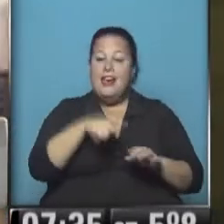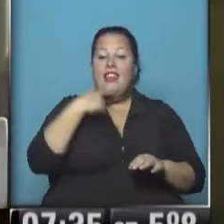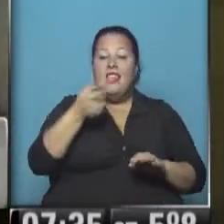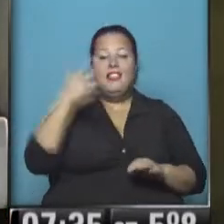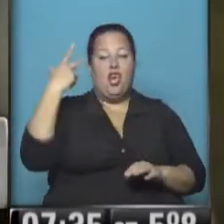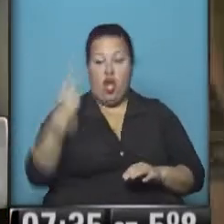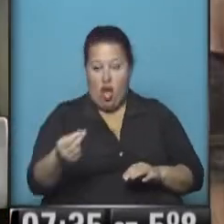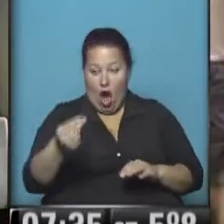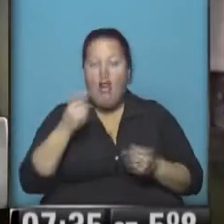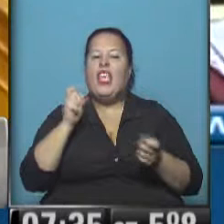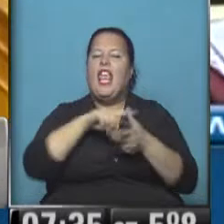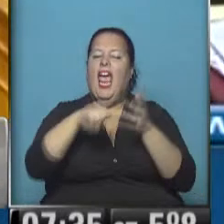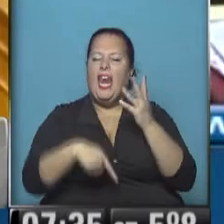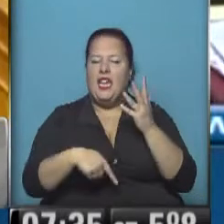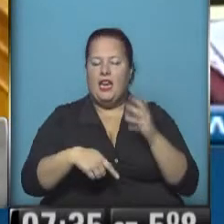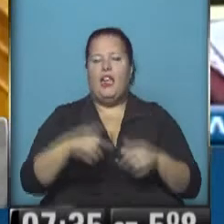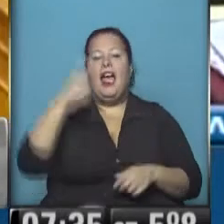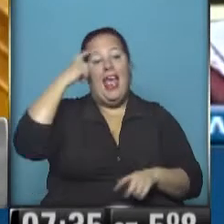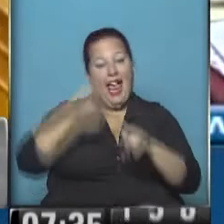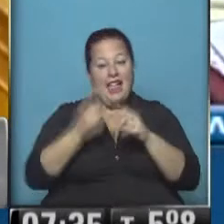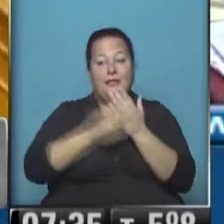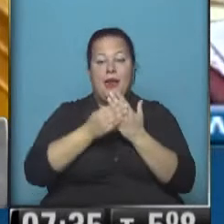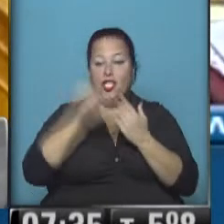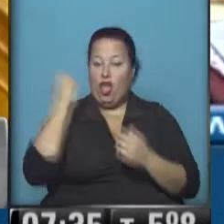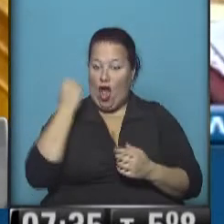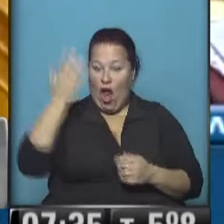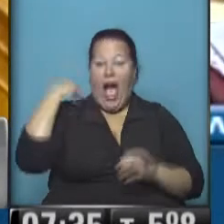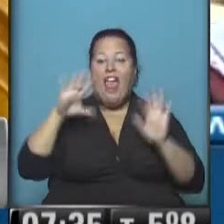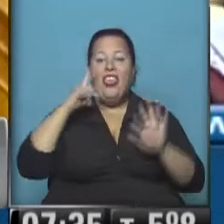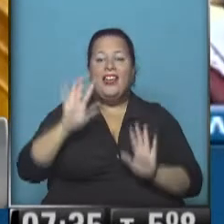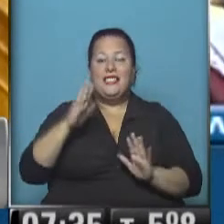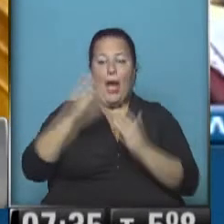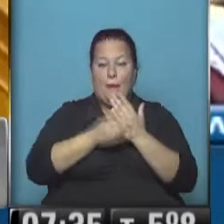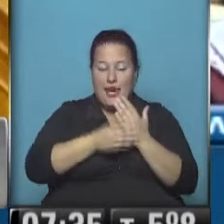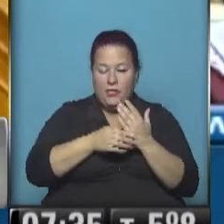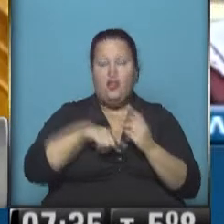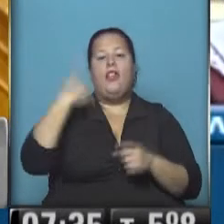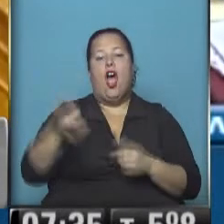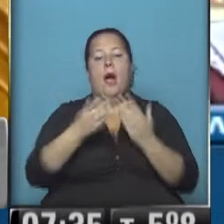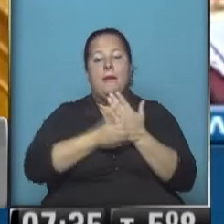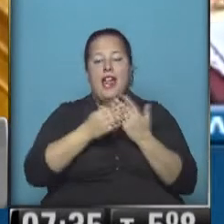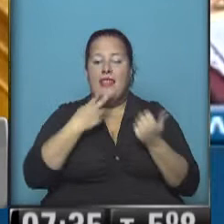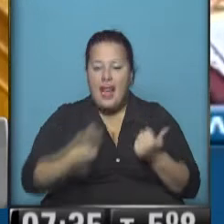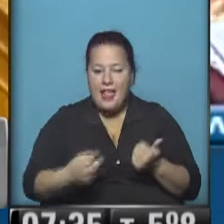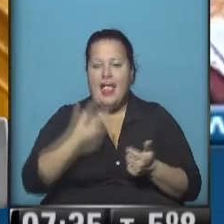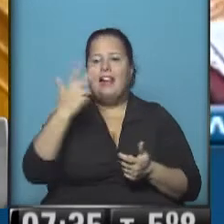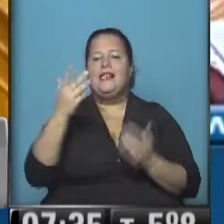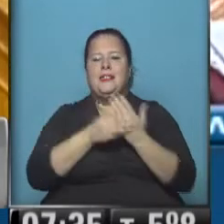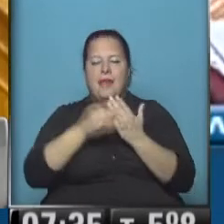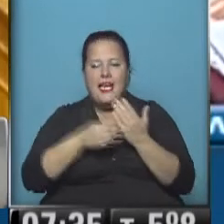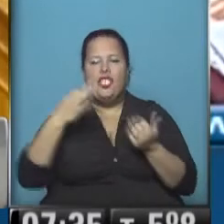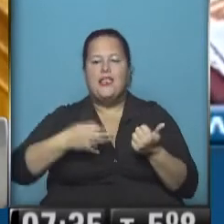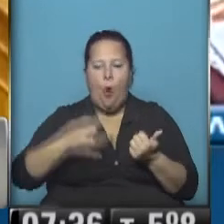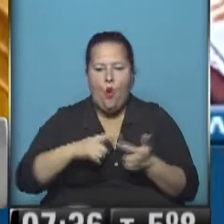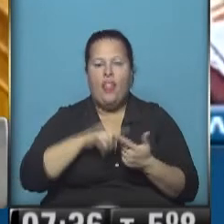el voto negativo estuvo Yanis Varoufakis, que hasta hace 10 días era ministro de Finanzas, también el ministro de Energía, 3 ministros adjuntos como el de